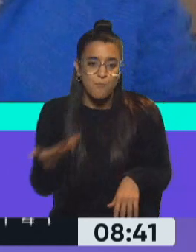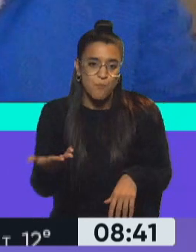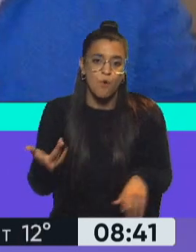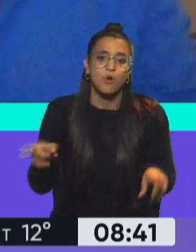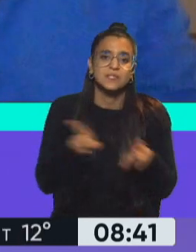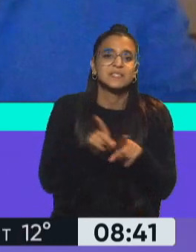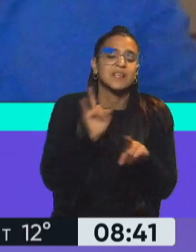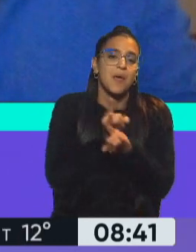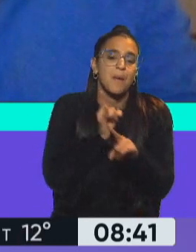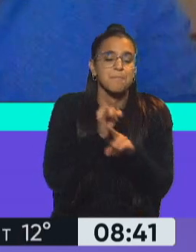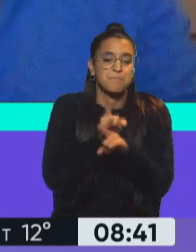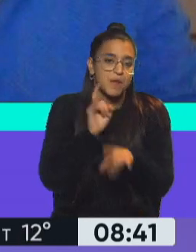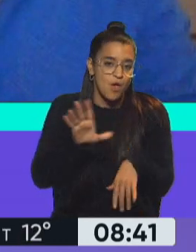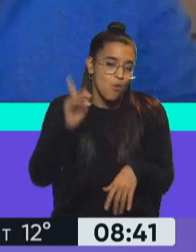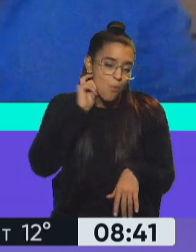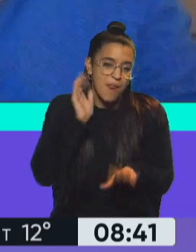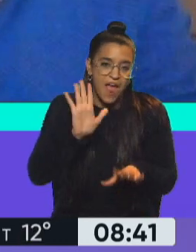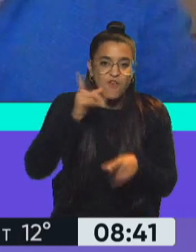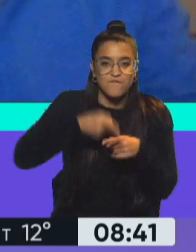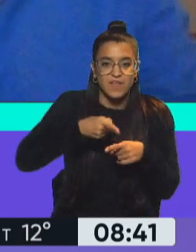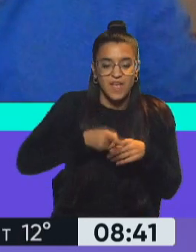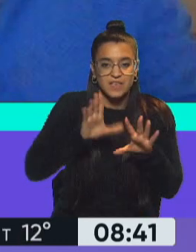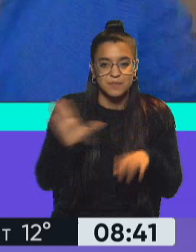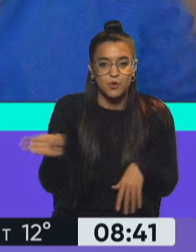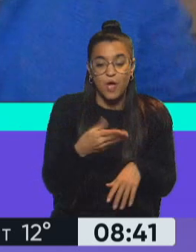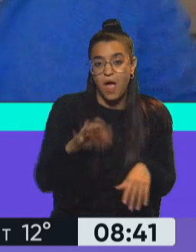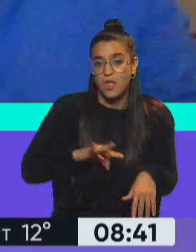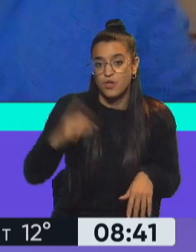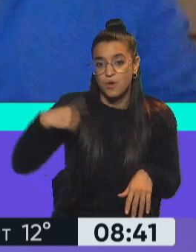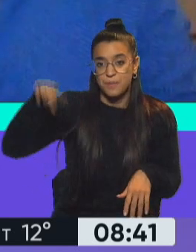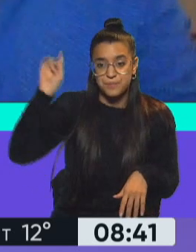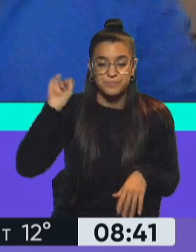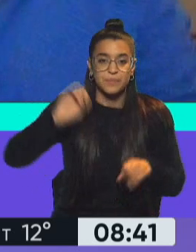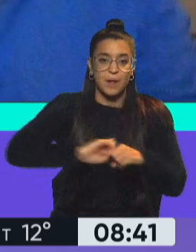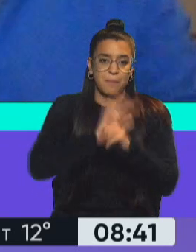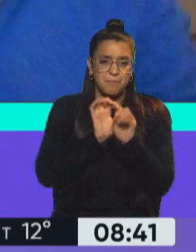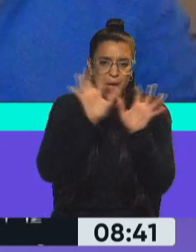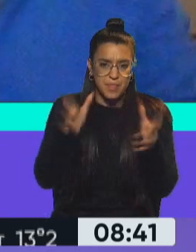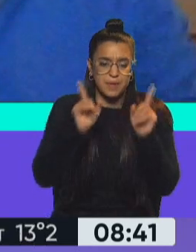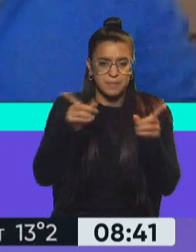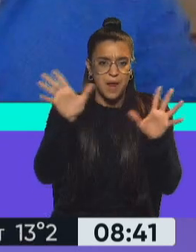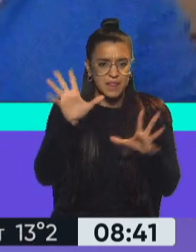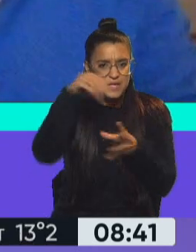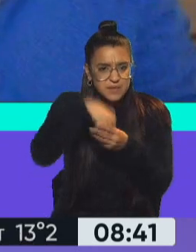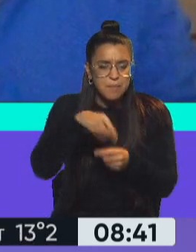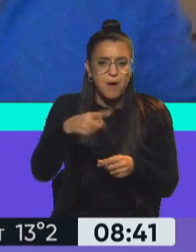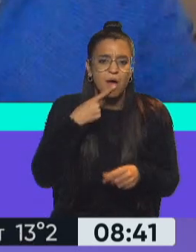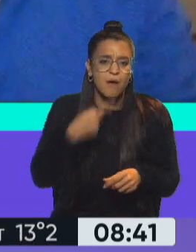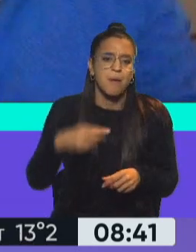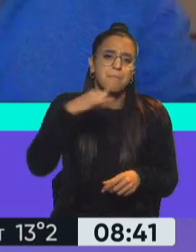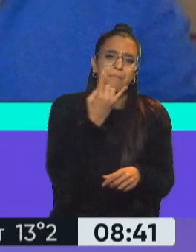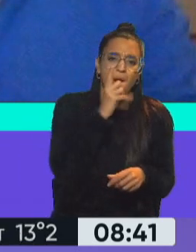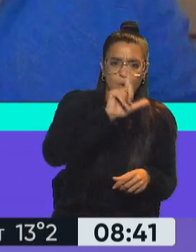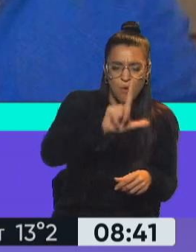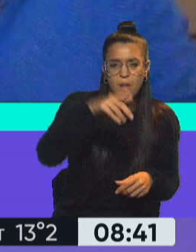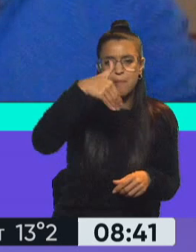sus cumpleaños. Y esa es la manera de celebrar con todos. El año pasado, con pandemia, participaron desde Sir Paul McCartney hasta un